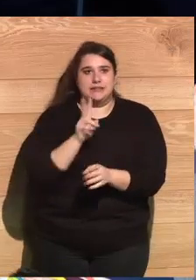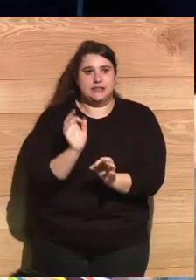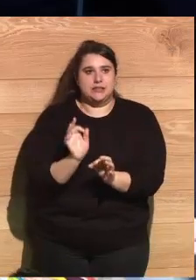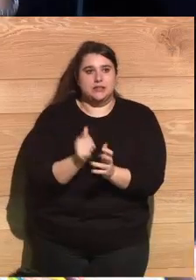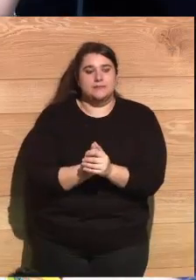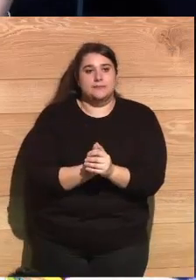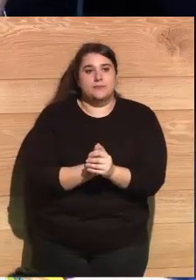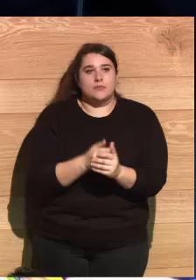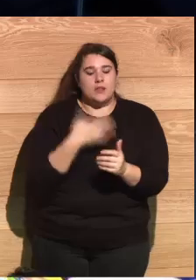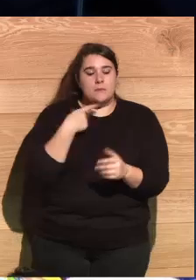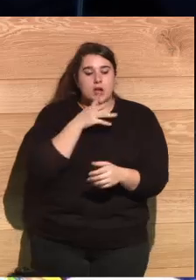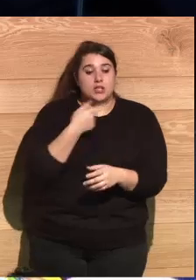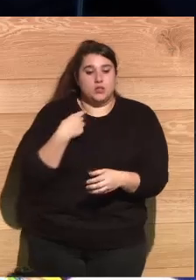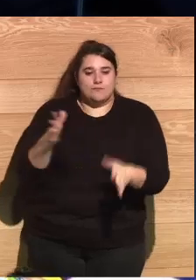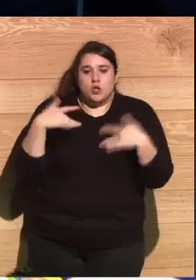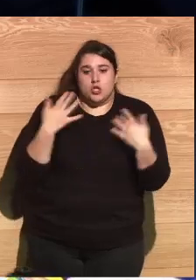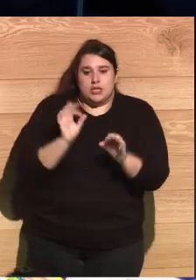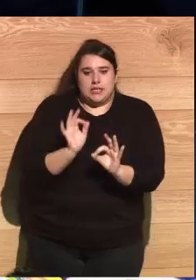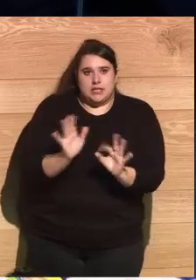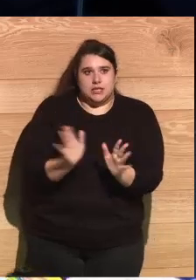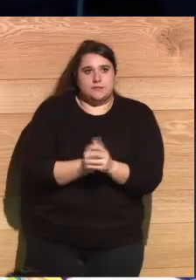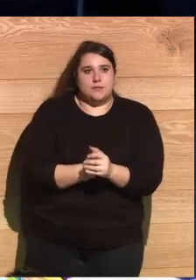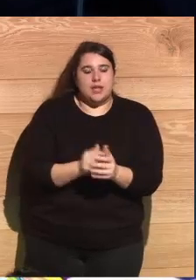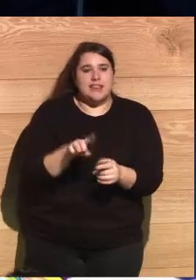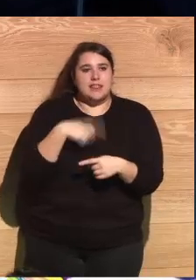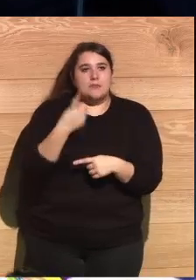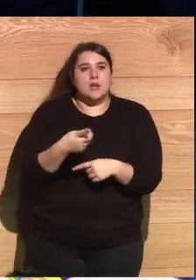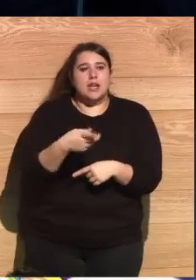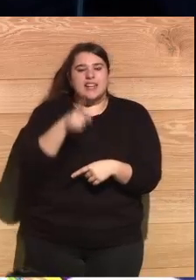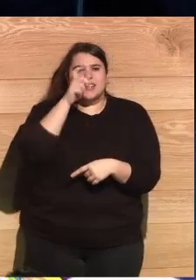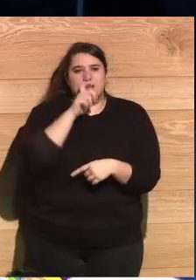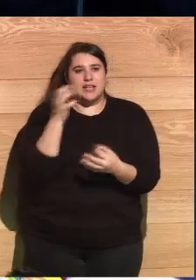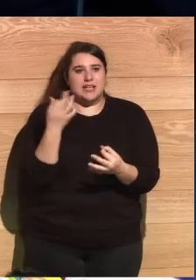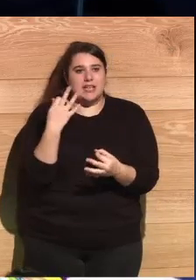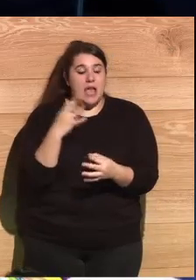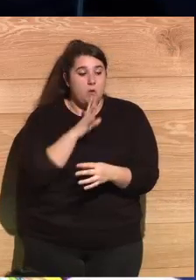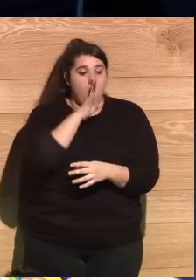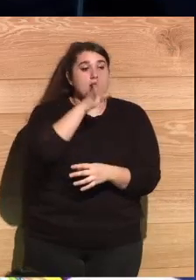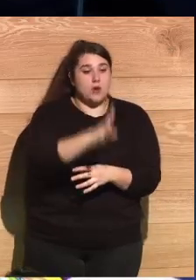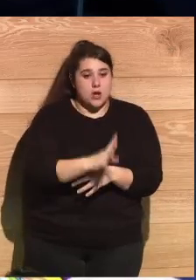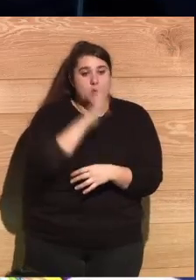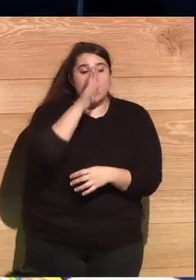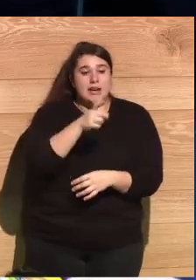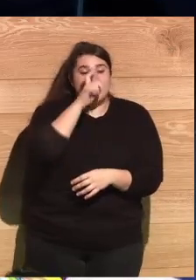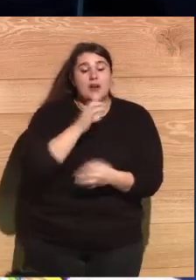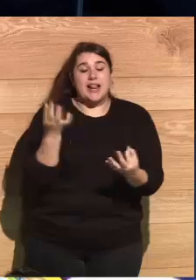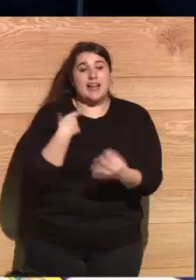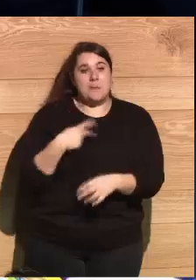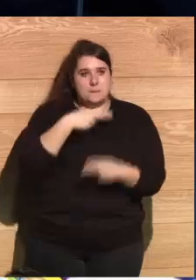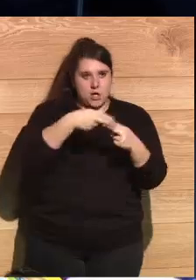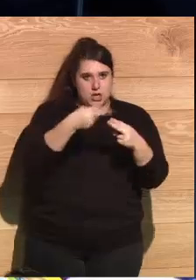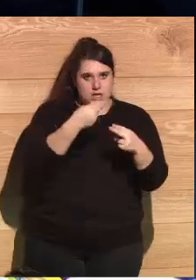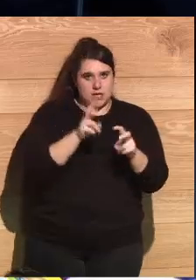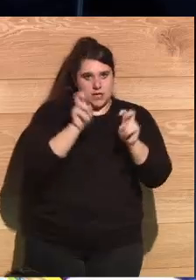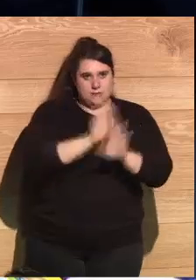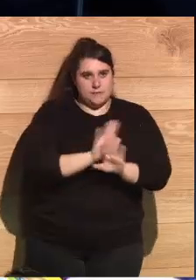sorprende esa representación. Y de pronto se acuerdan de los políticos cada 4 años. Por eso hay esa tradición americana, vemos en